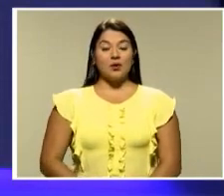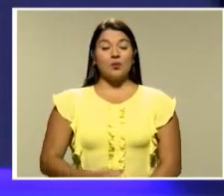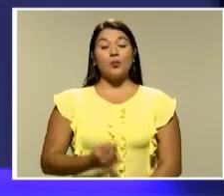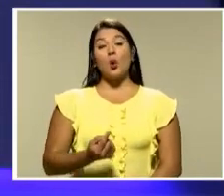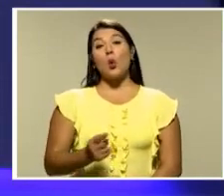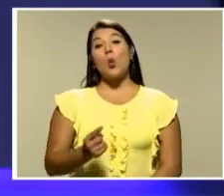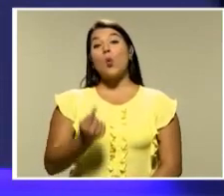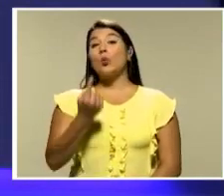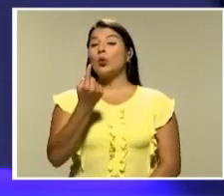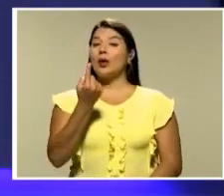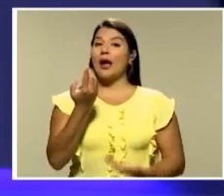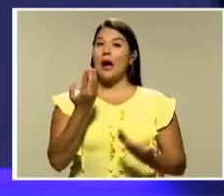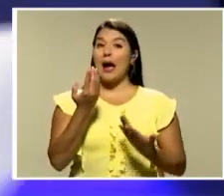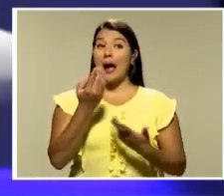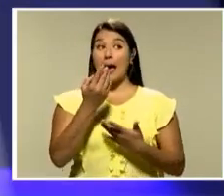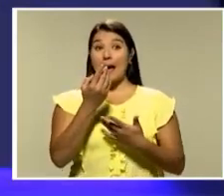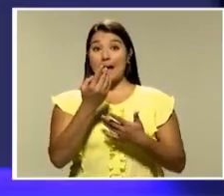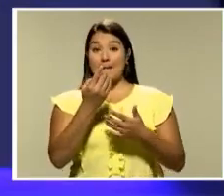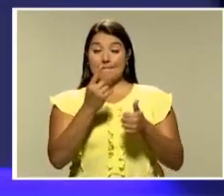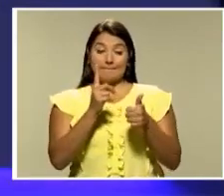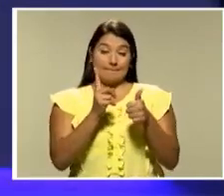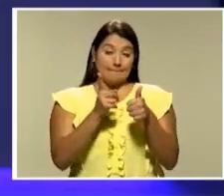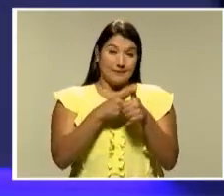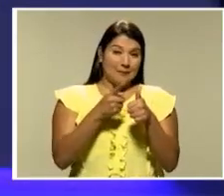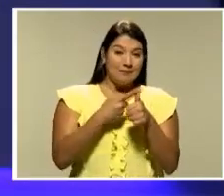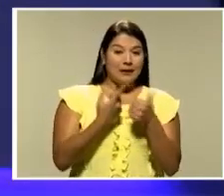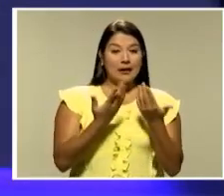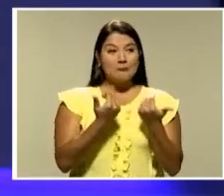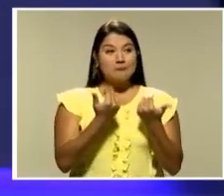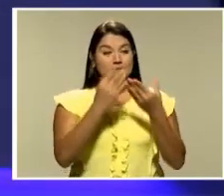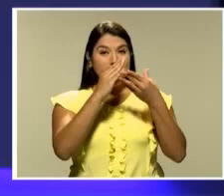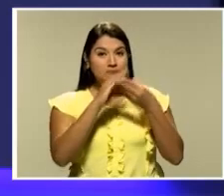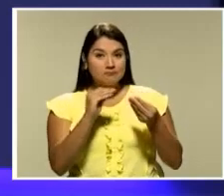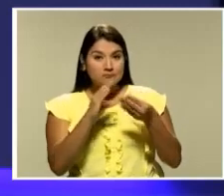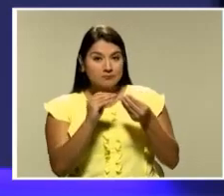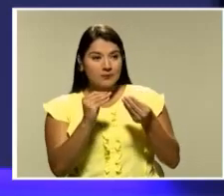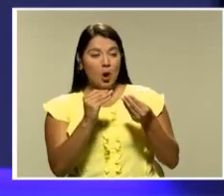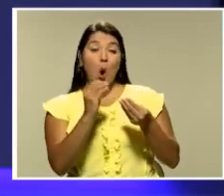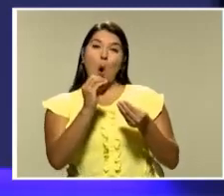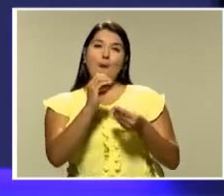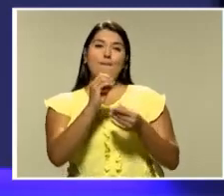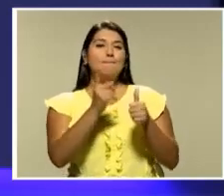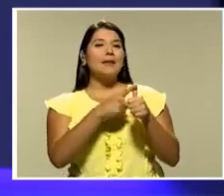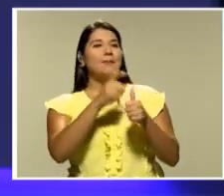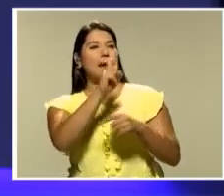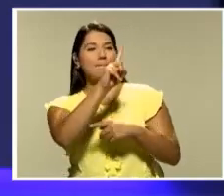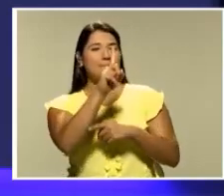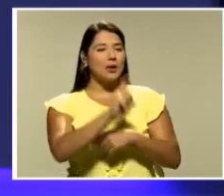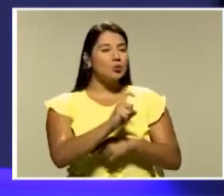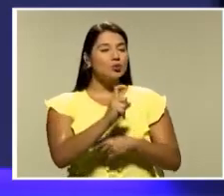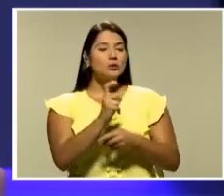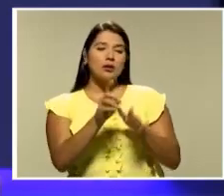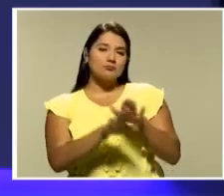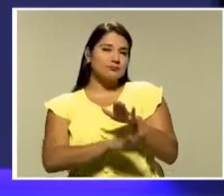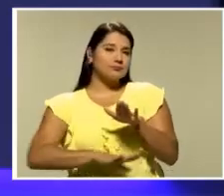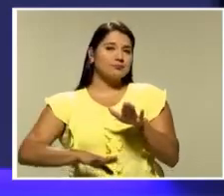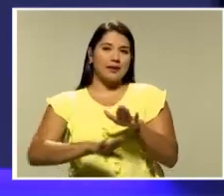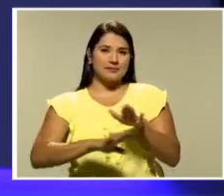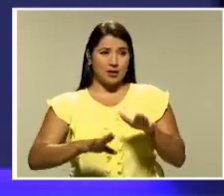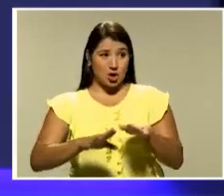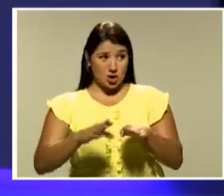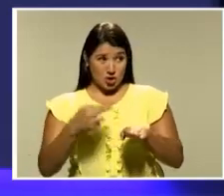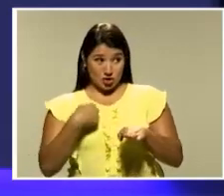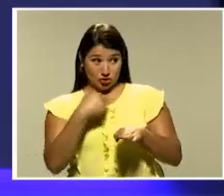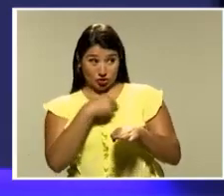Una primera aproximación, una primera pregunta ultra básica es, ¿vamos a